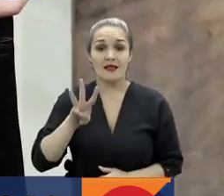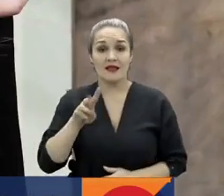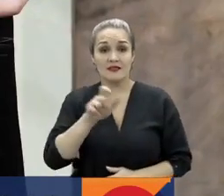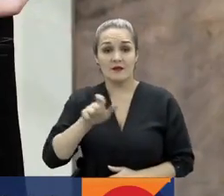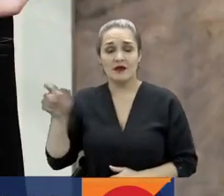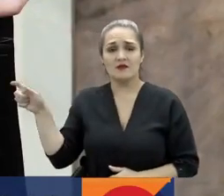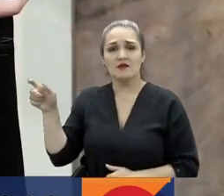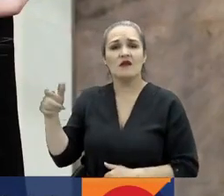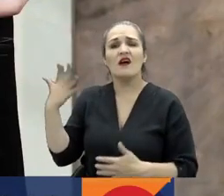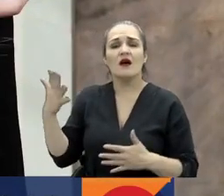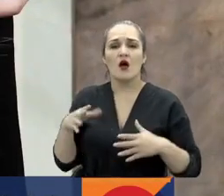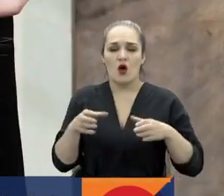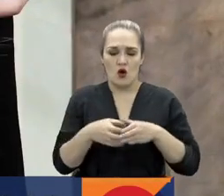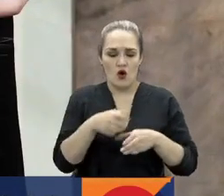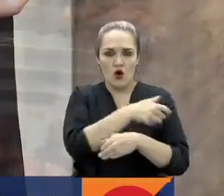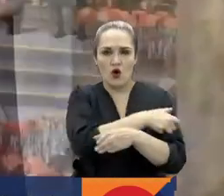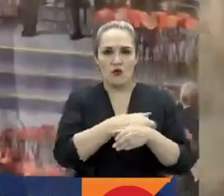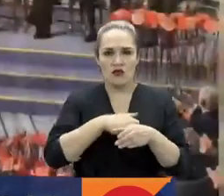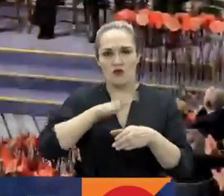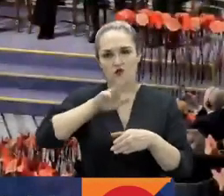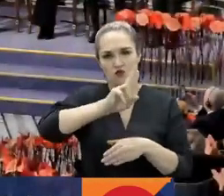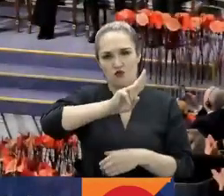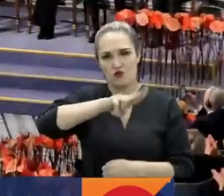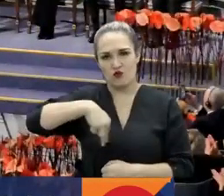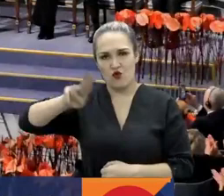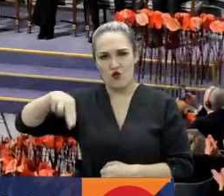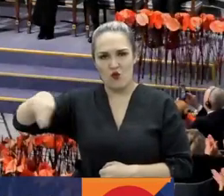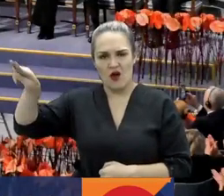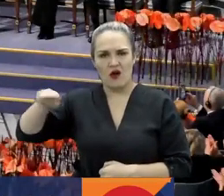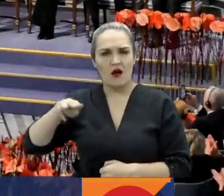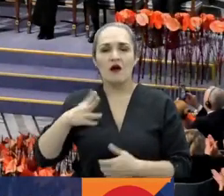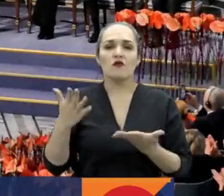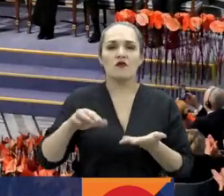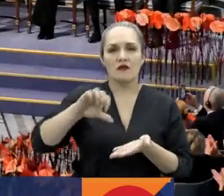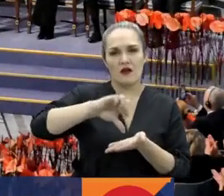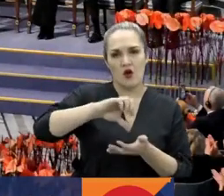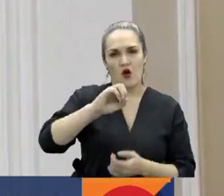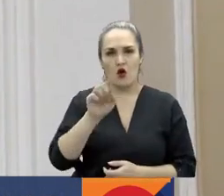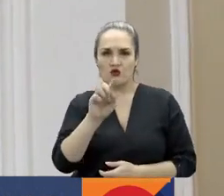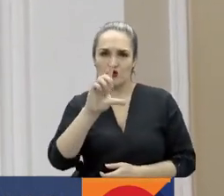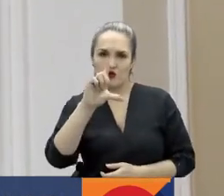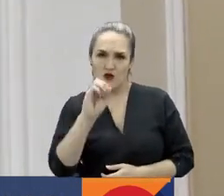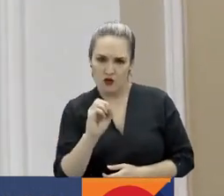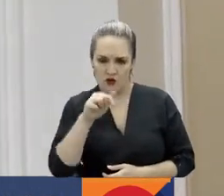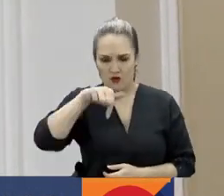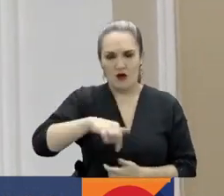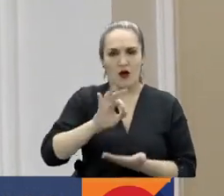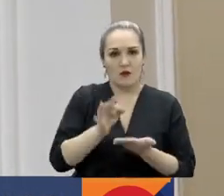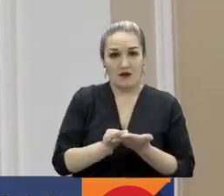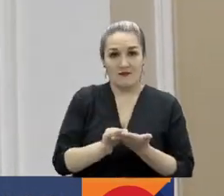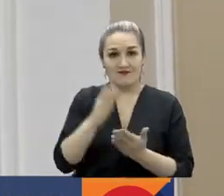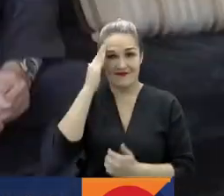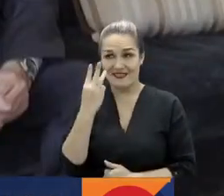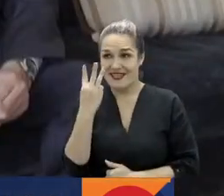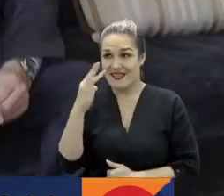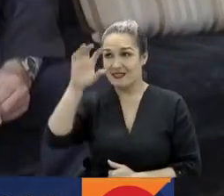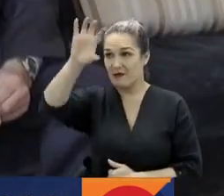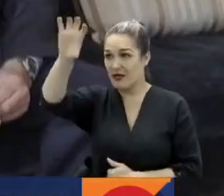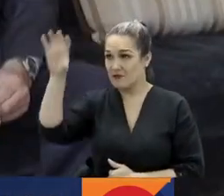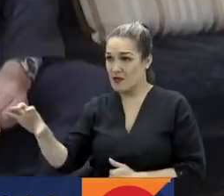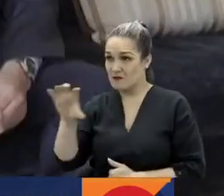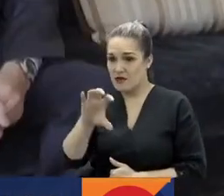comité noruego del Nobel en oslo este año fueron premiados activistas de Ucrania Rusia y Bielorrusia los tres principales países Implicados En el conflicto que está